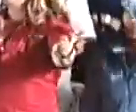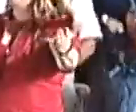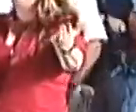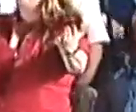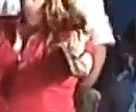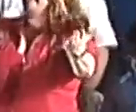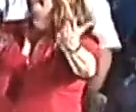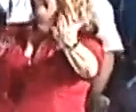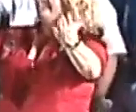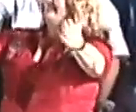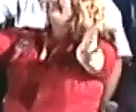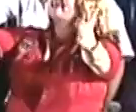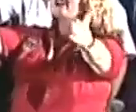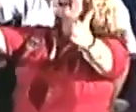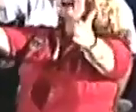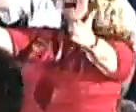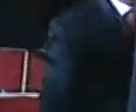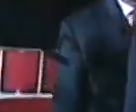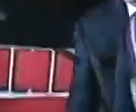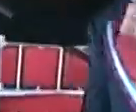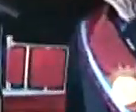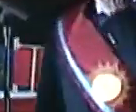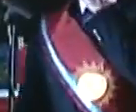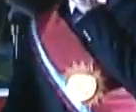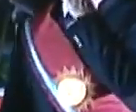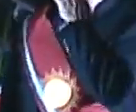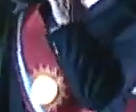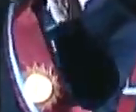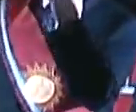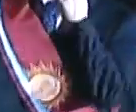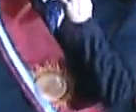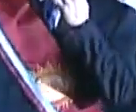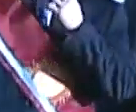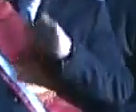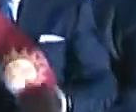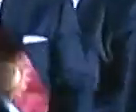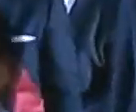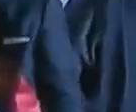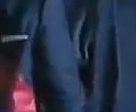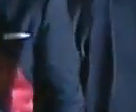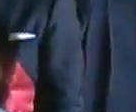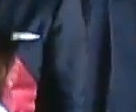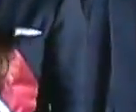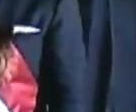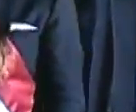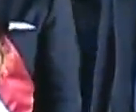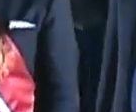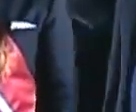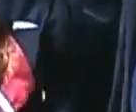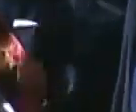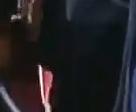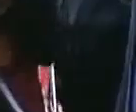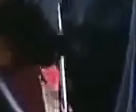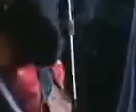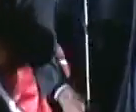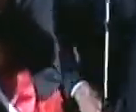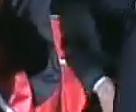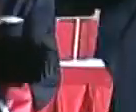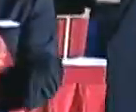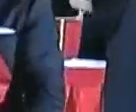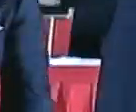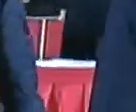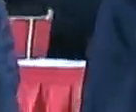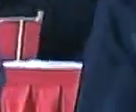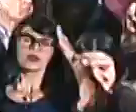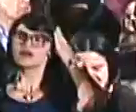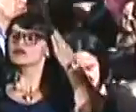del gobernador Rafael Lacaba en el estado Carabobo. El presidente de la República Bolivariana de